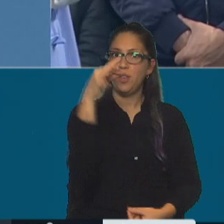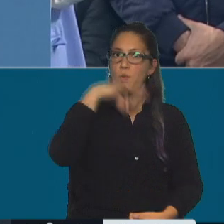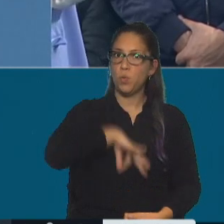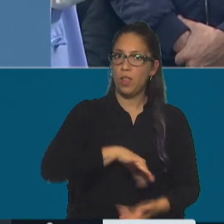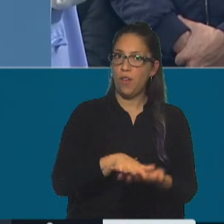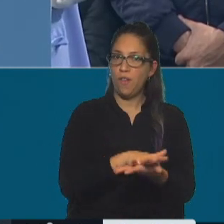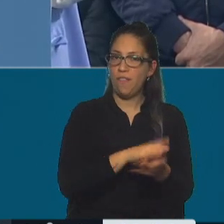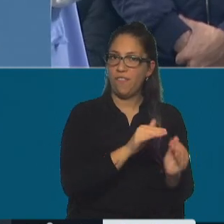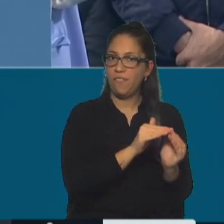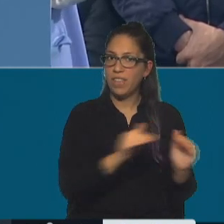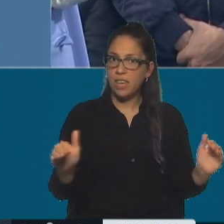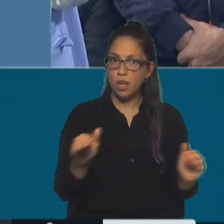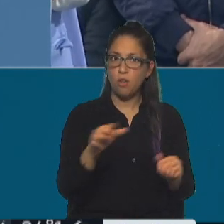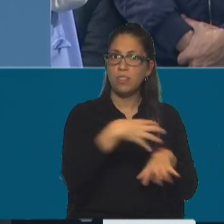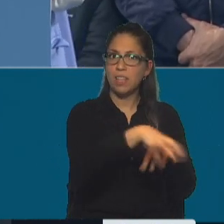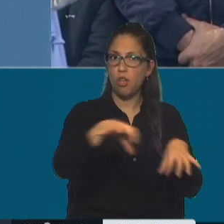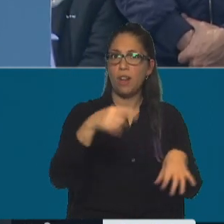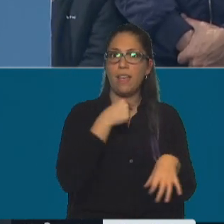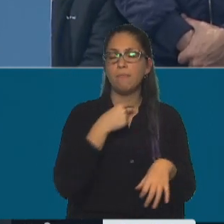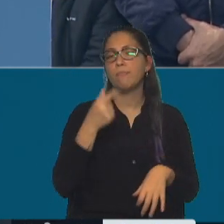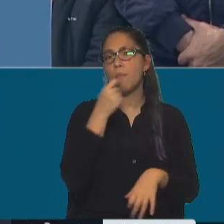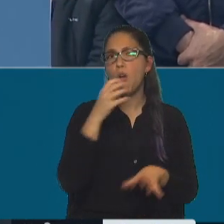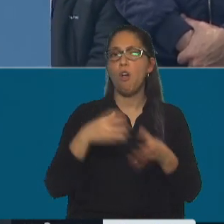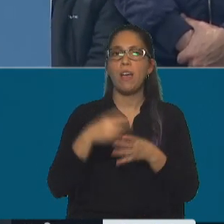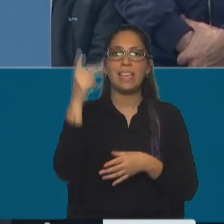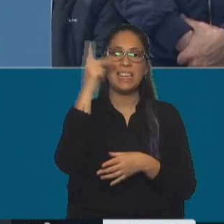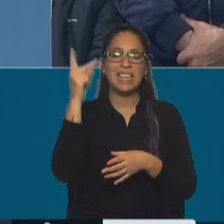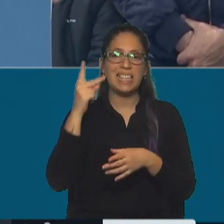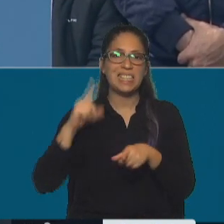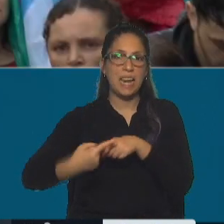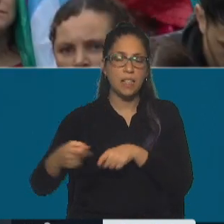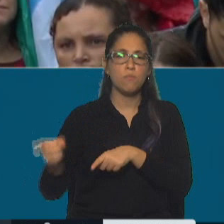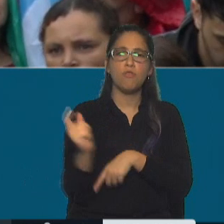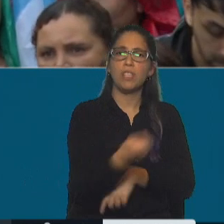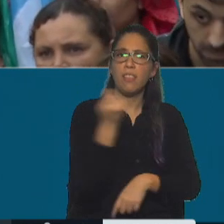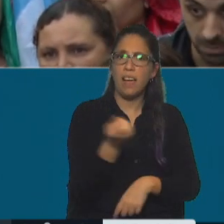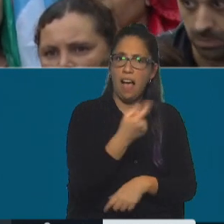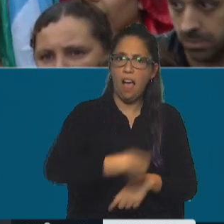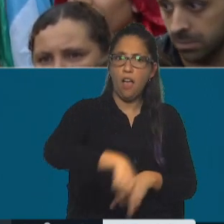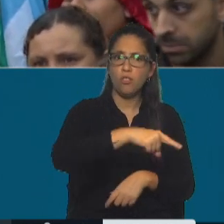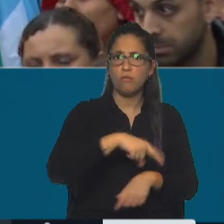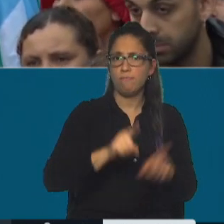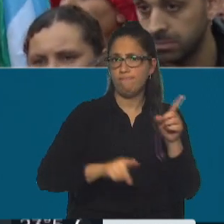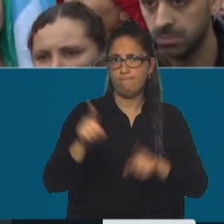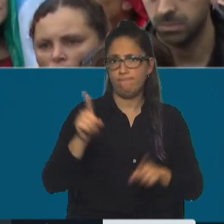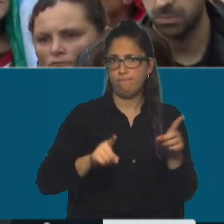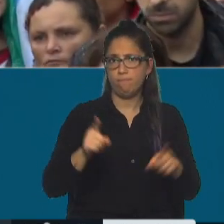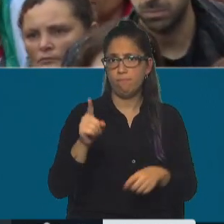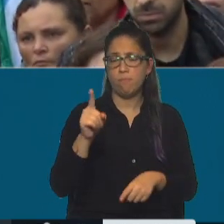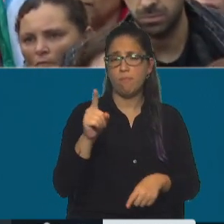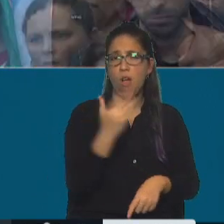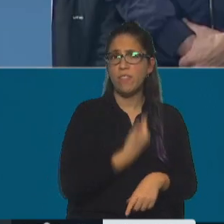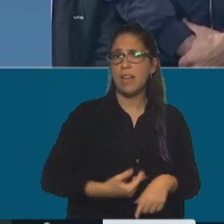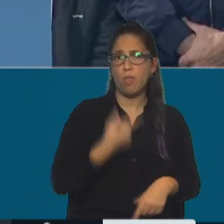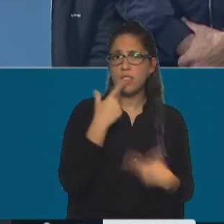que llevan adelante diferentes sectores, por supuesto el kirchnerismo, algunos sindicatos también. Hay una negativa por parte del oficialismo de ir en